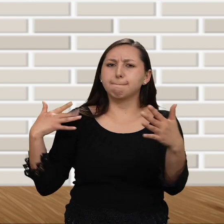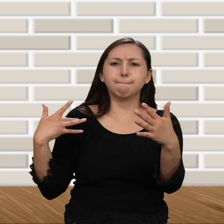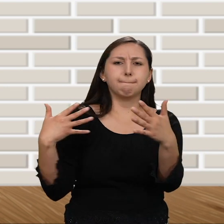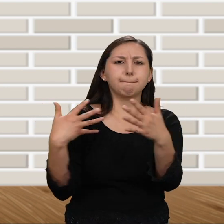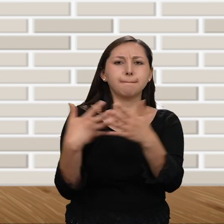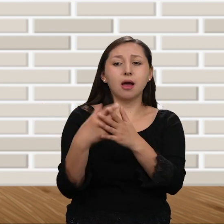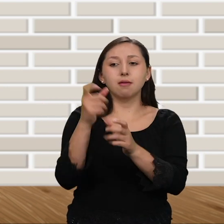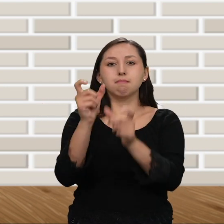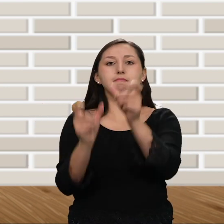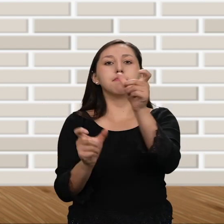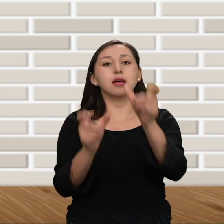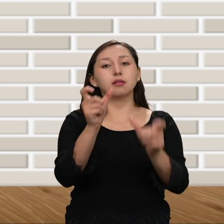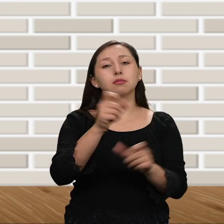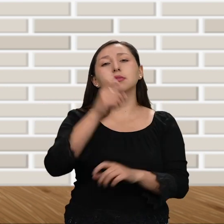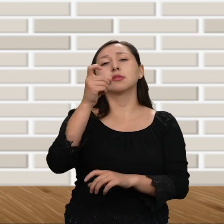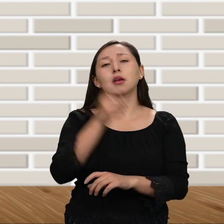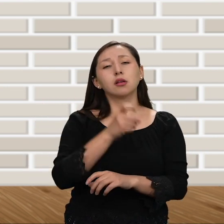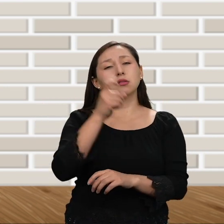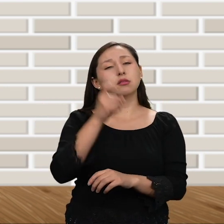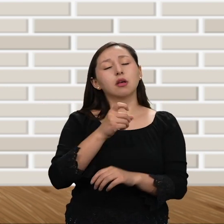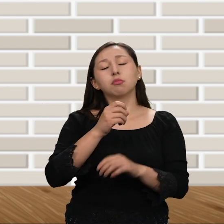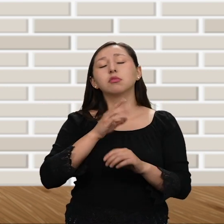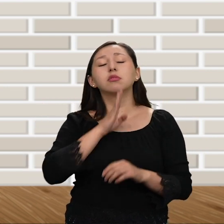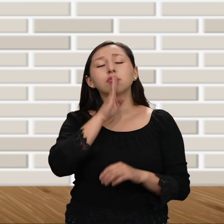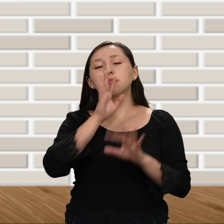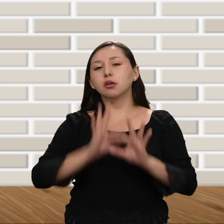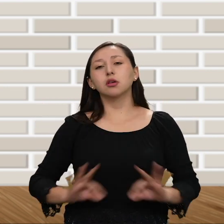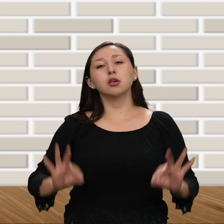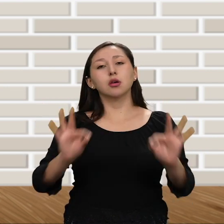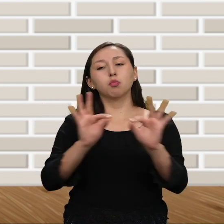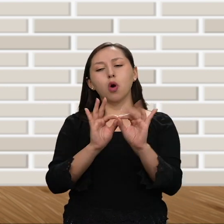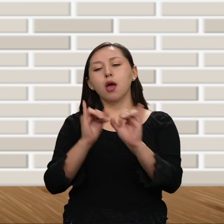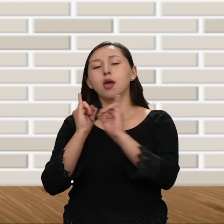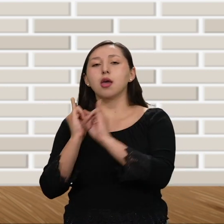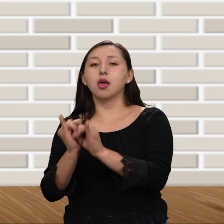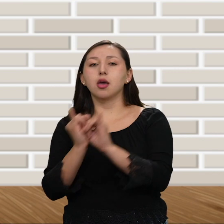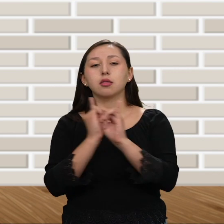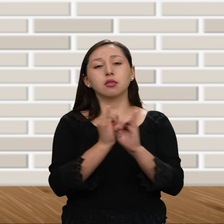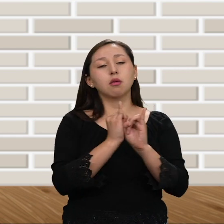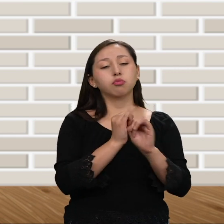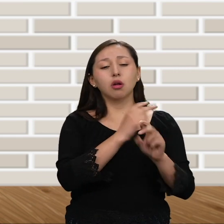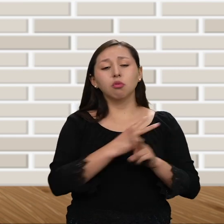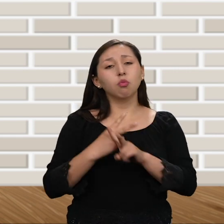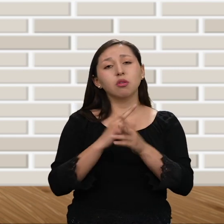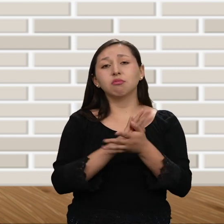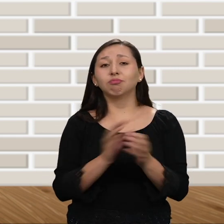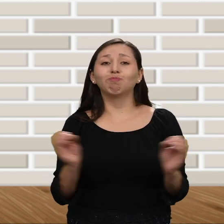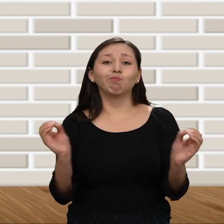humano está cargada de la necesidad de prevalecer como individuos, sin cuidar especie.